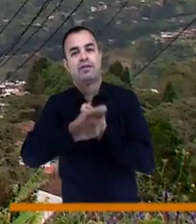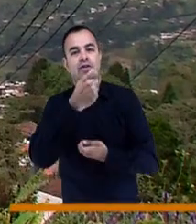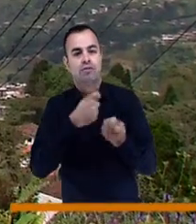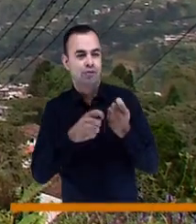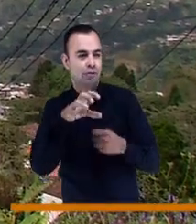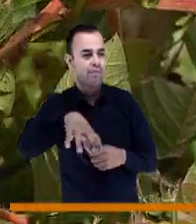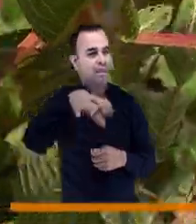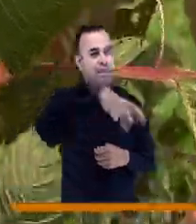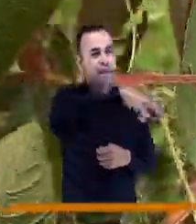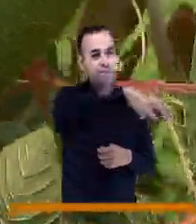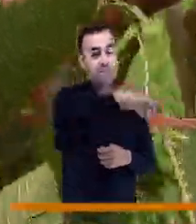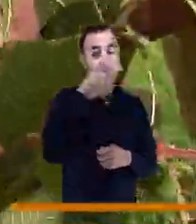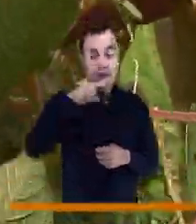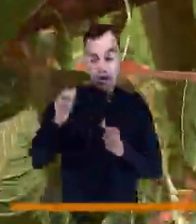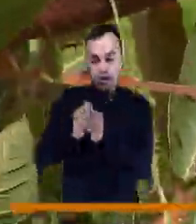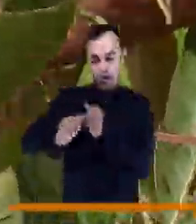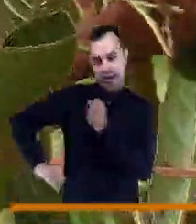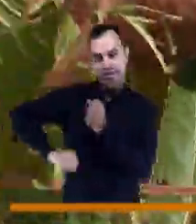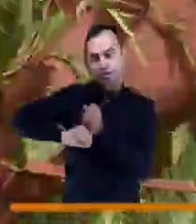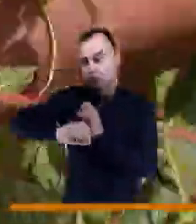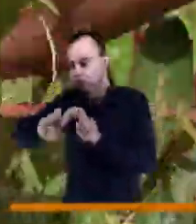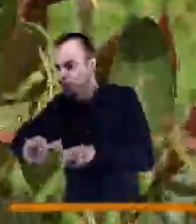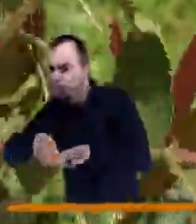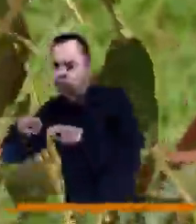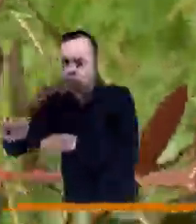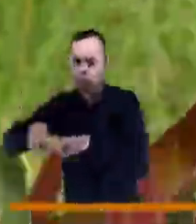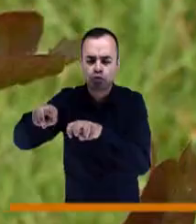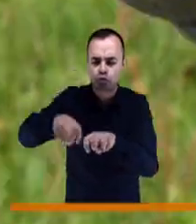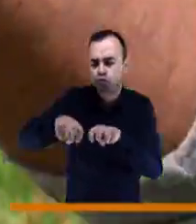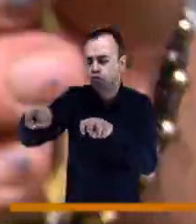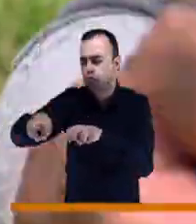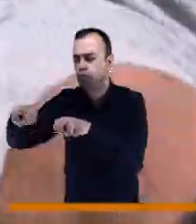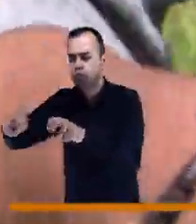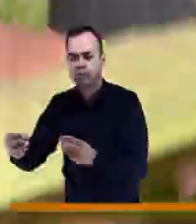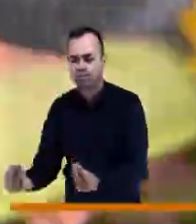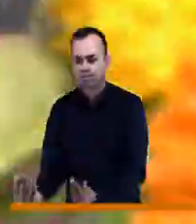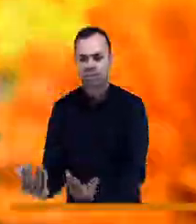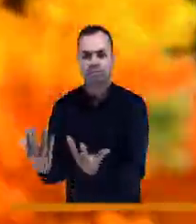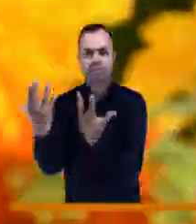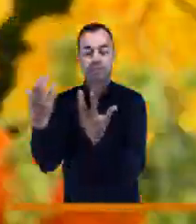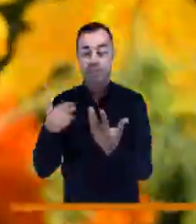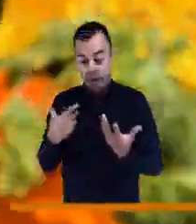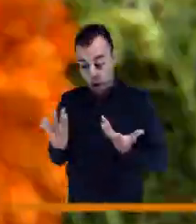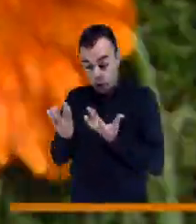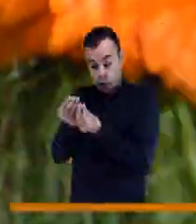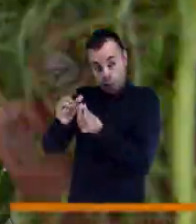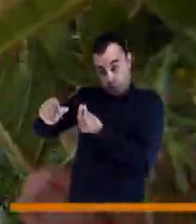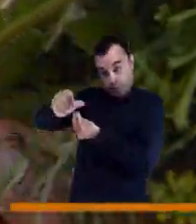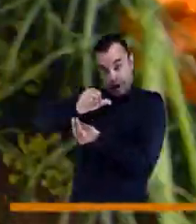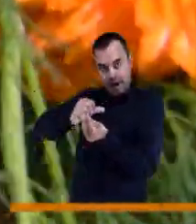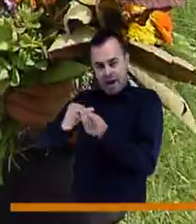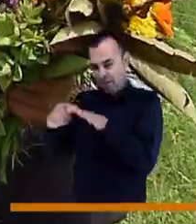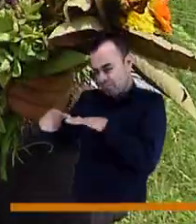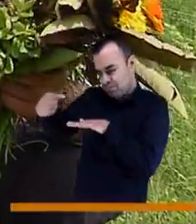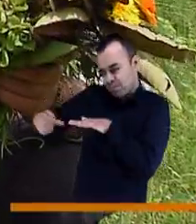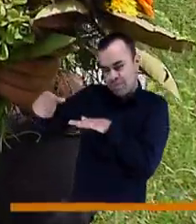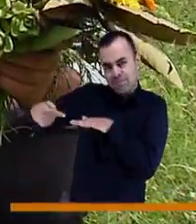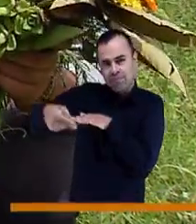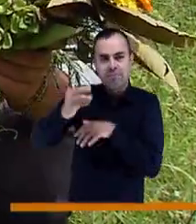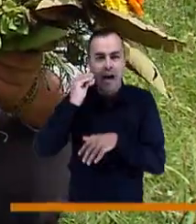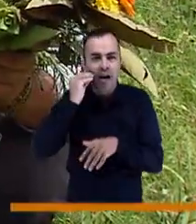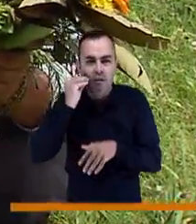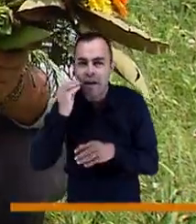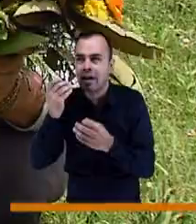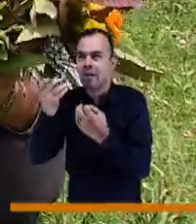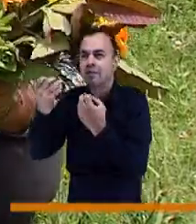con mi hijo Esta parcela y transformamos además nos reconocemos como mujeres ancestrales donde tenemos unos